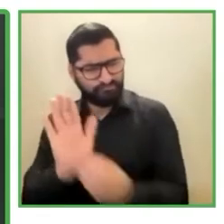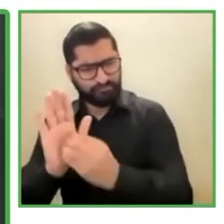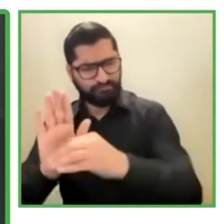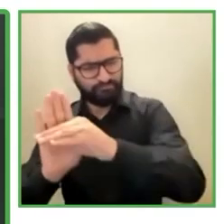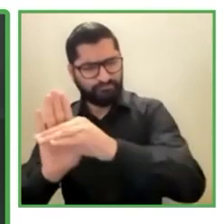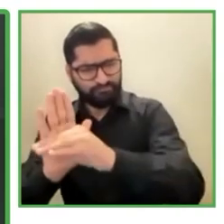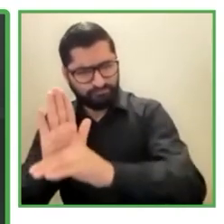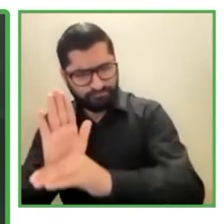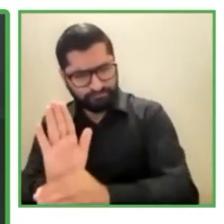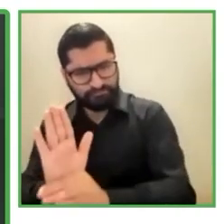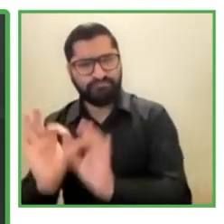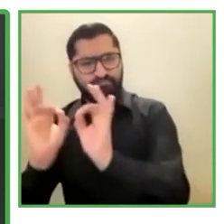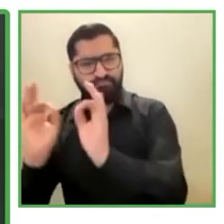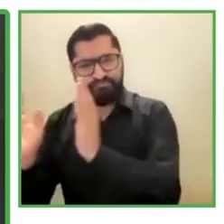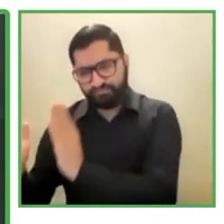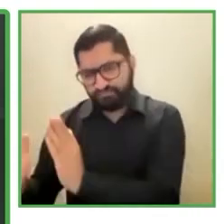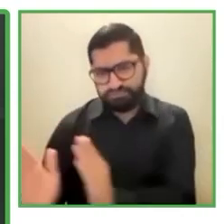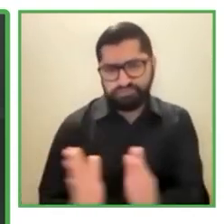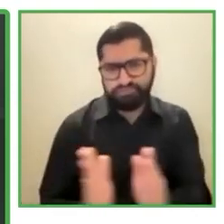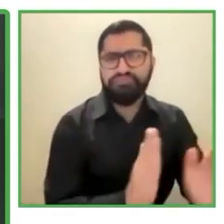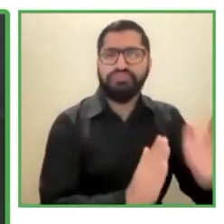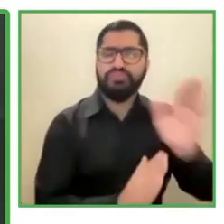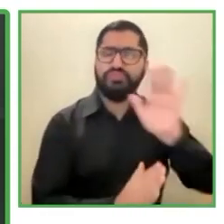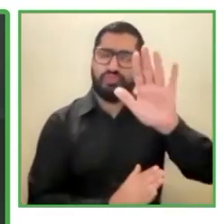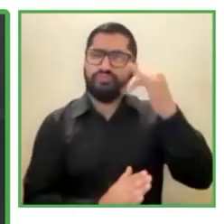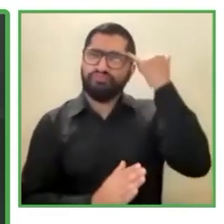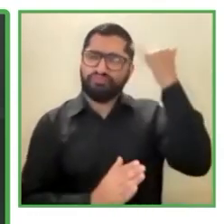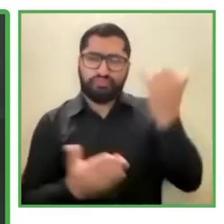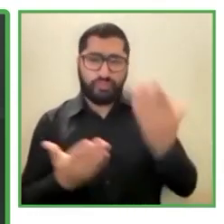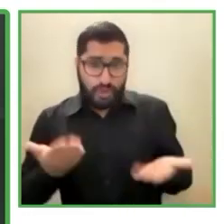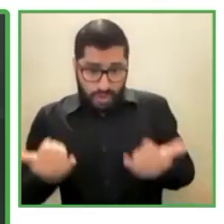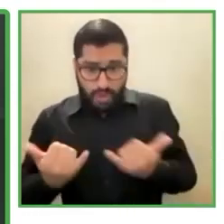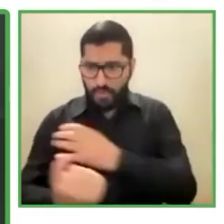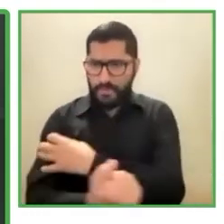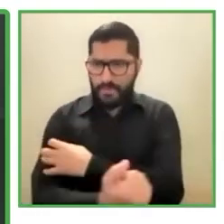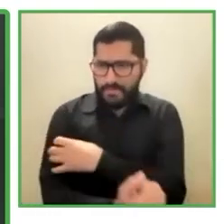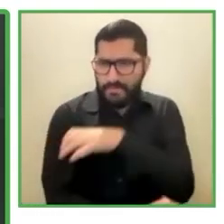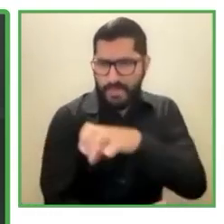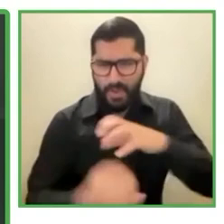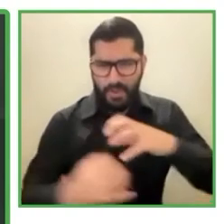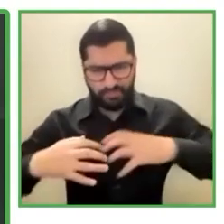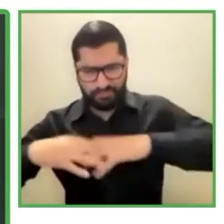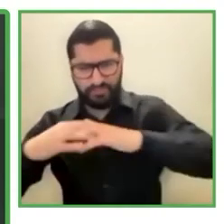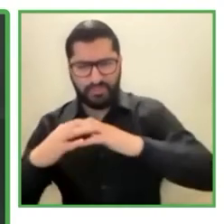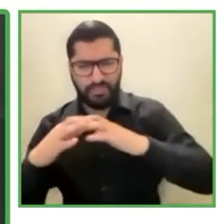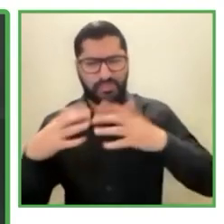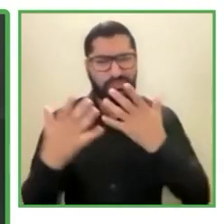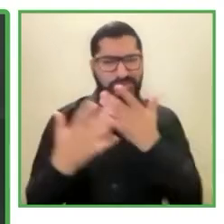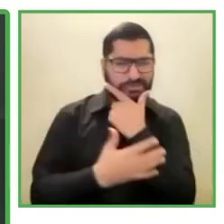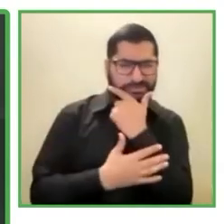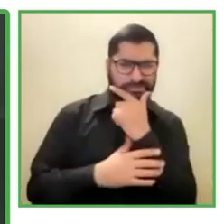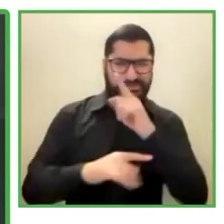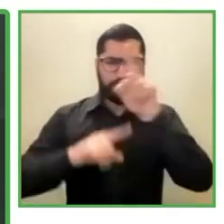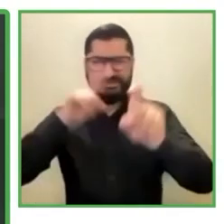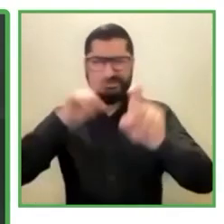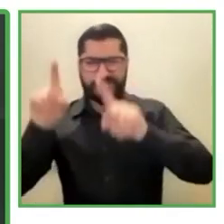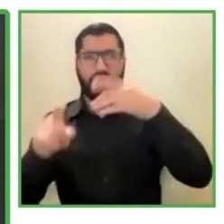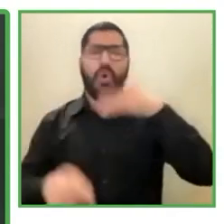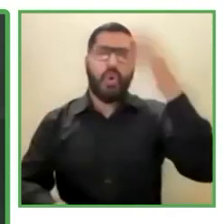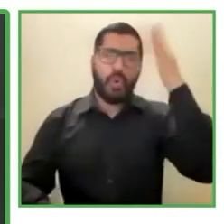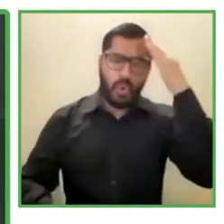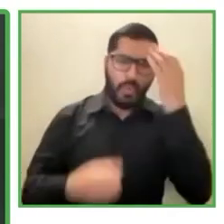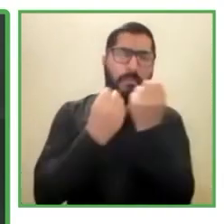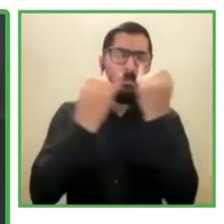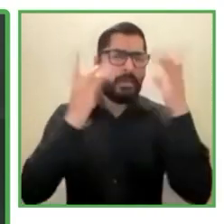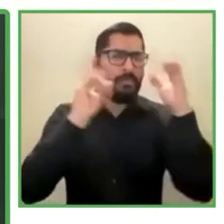fuertes encrucijadas que nos presenta la convergencia de tres importantes tendencias y circunstancias actuales. Una